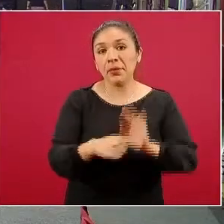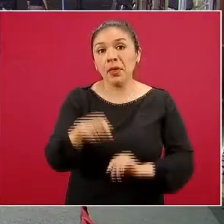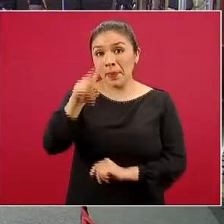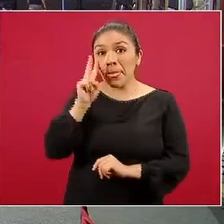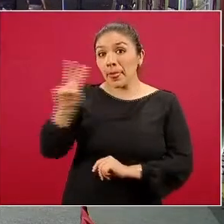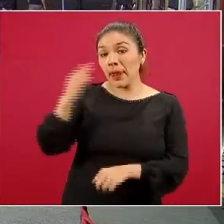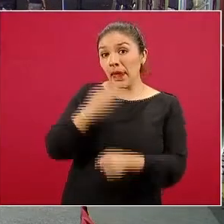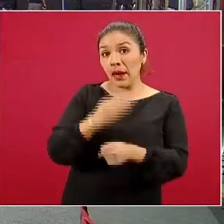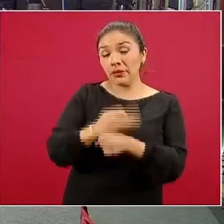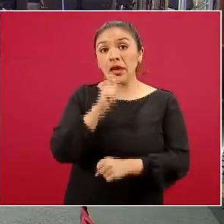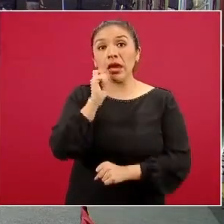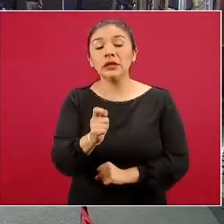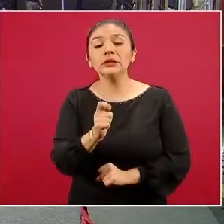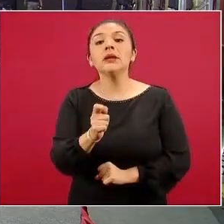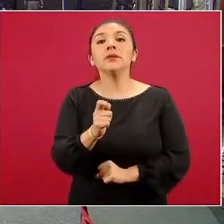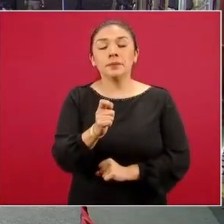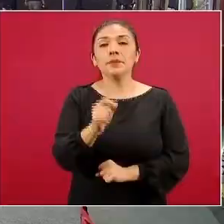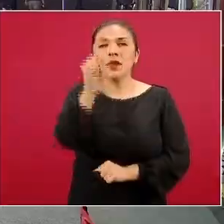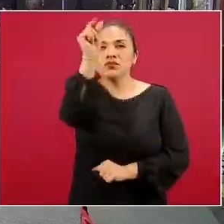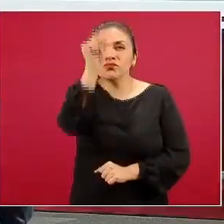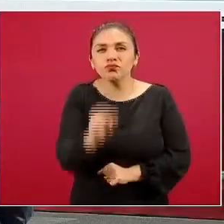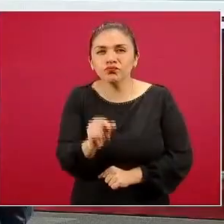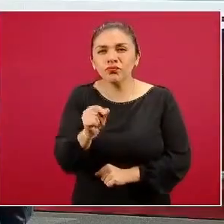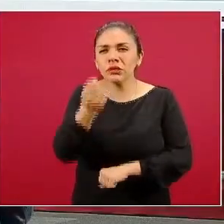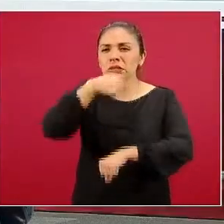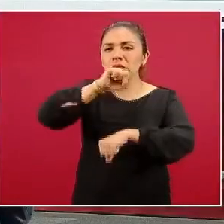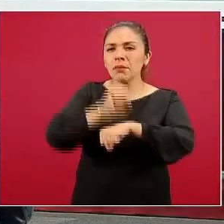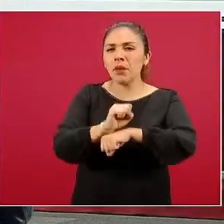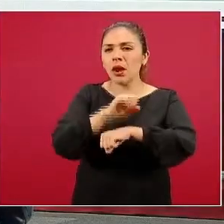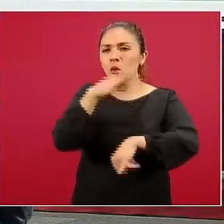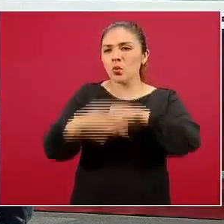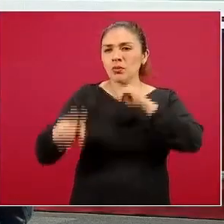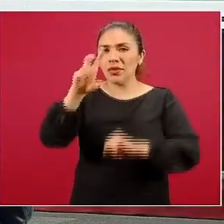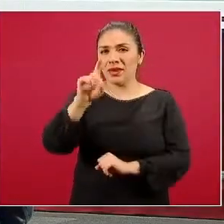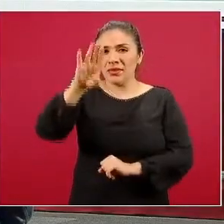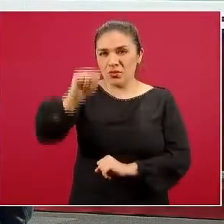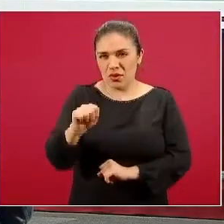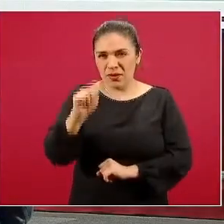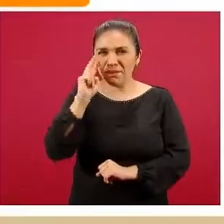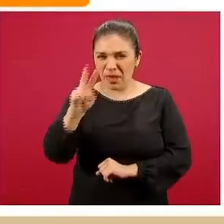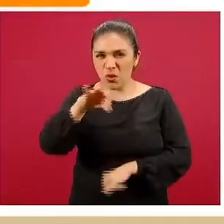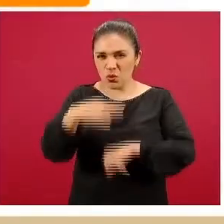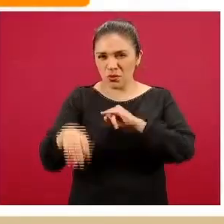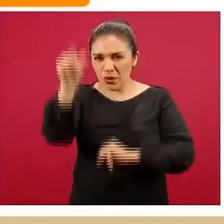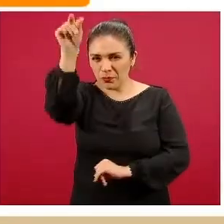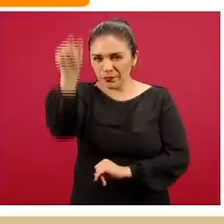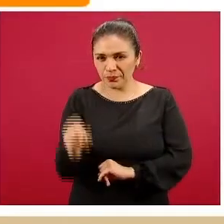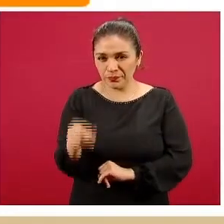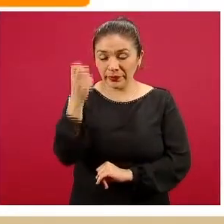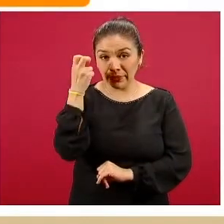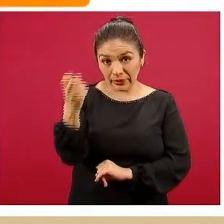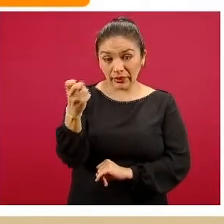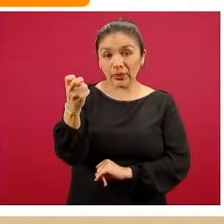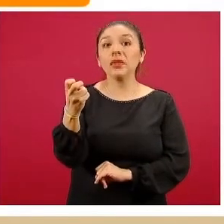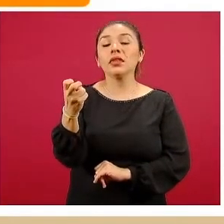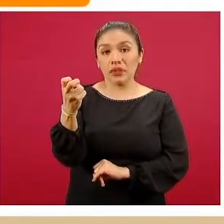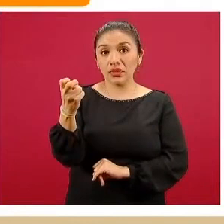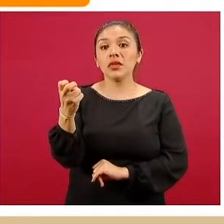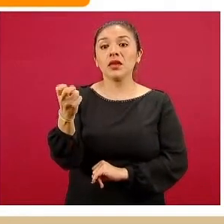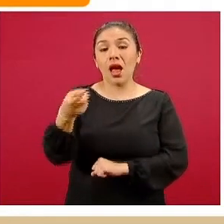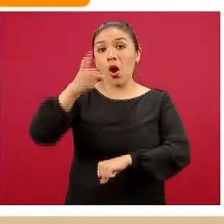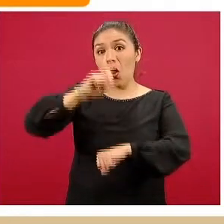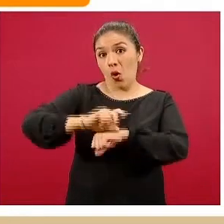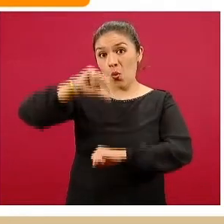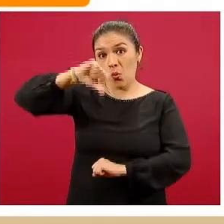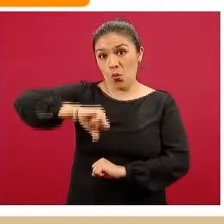podemos ver, para la barra que está en la semana 39, esa columna, para el día